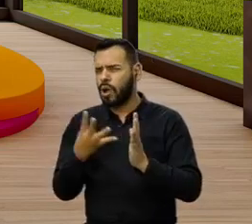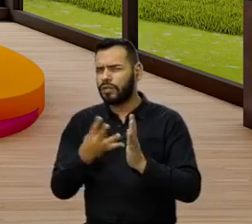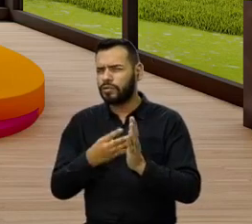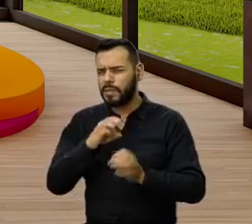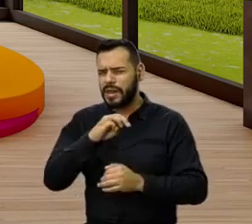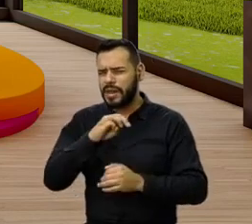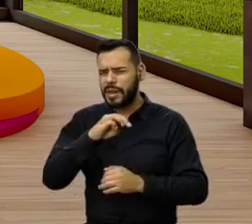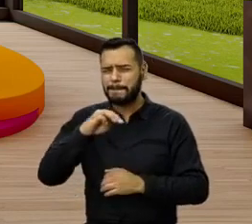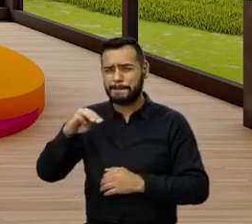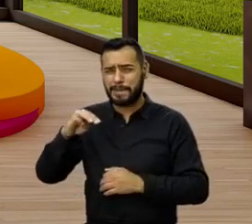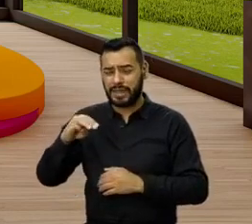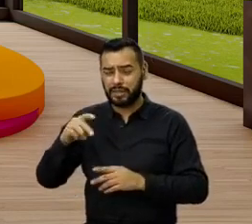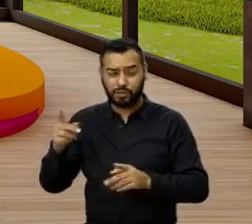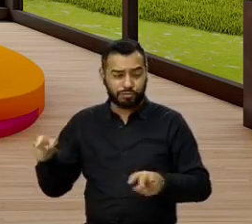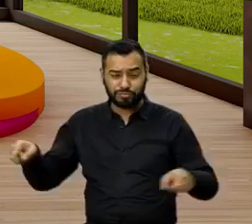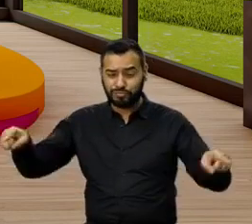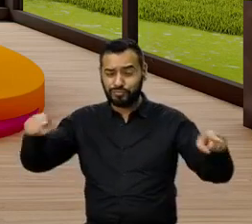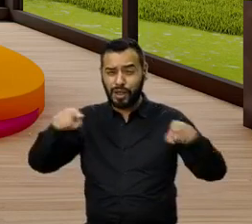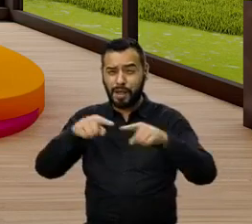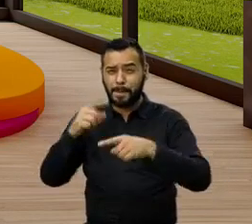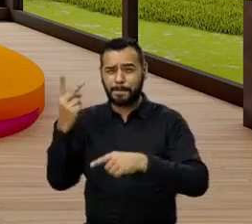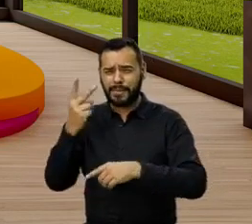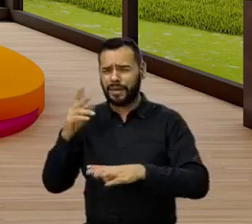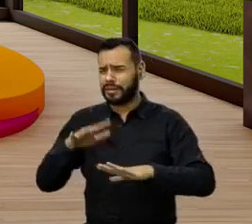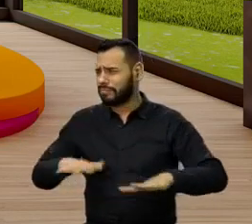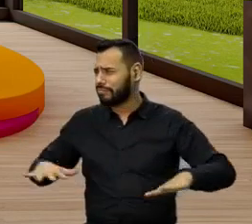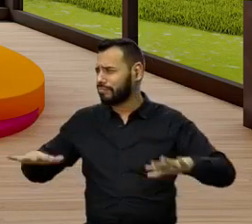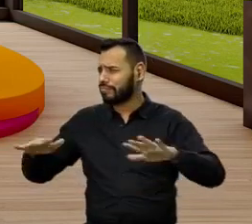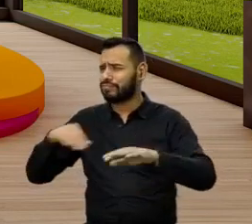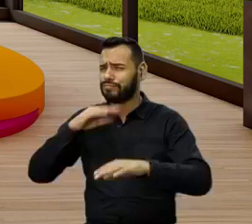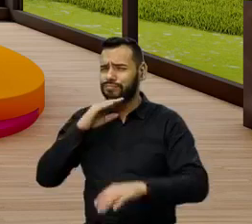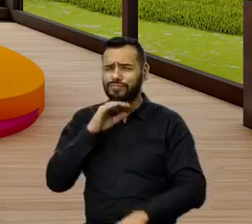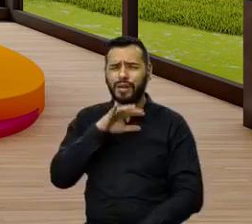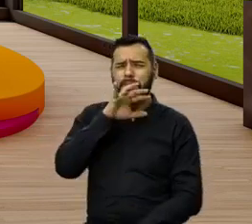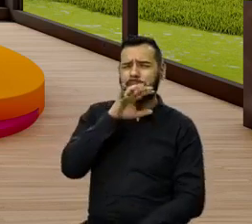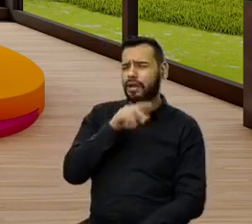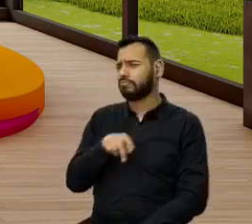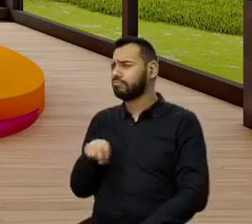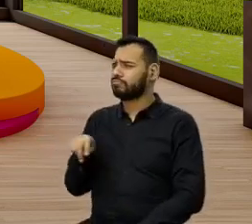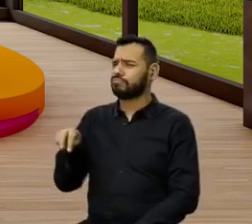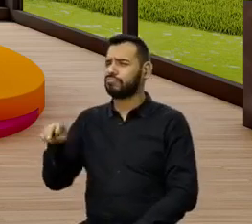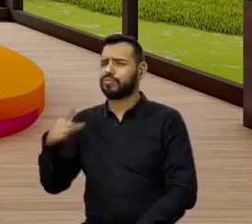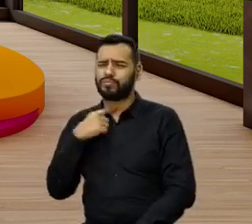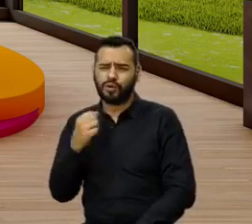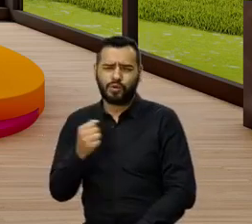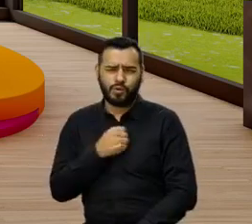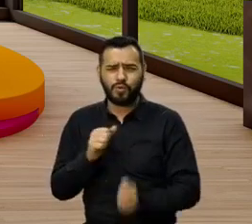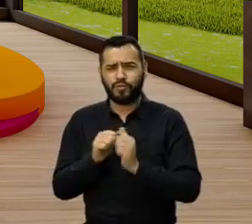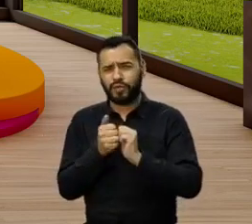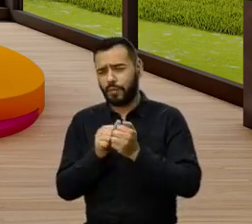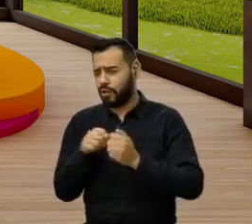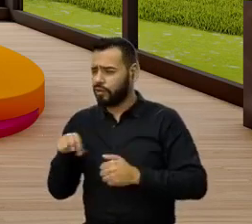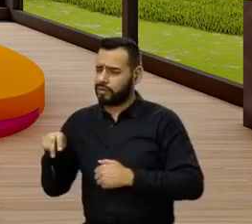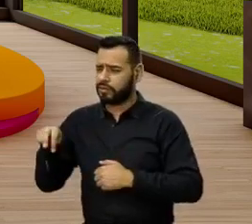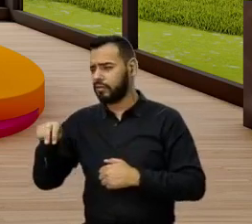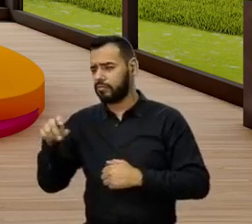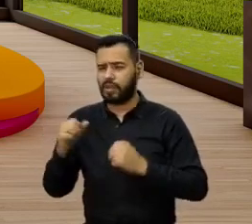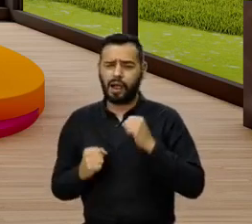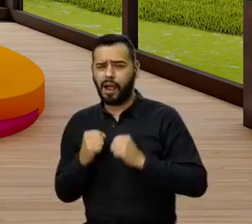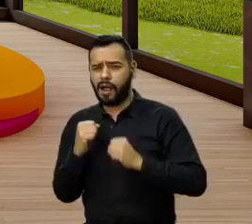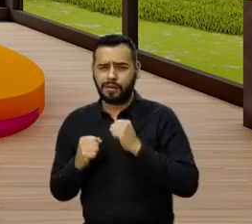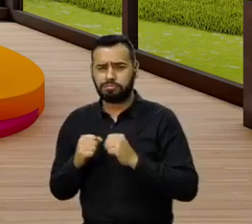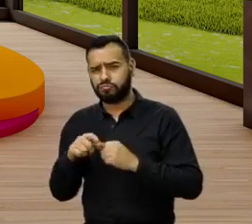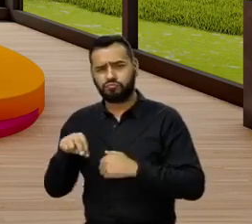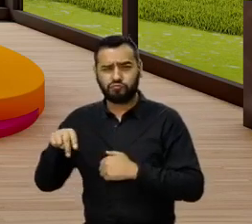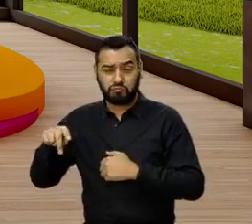de zona verde y no entonces ustedes pueden aprovechar el espacio para salir con sus mascotas a los que son amas del deporte para salir caminar correr